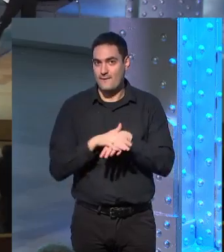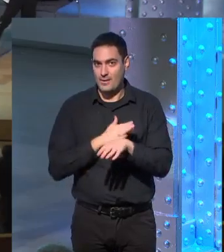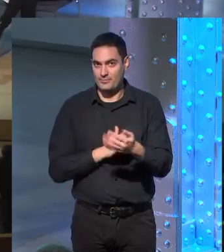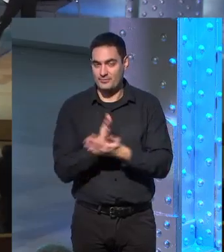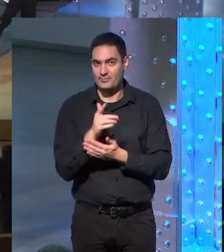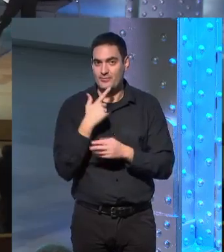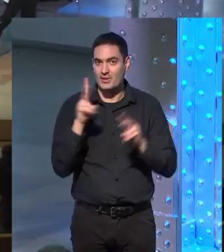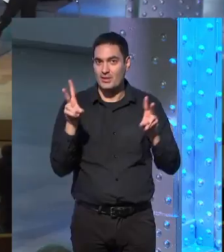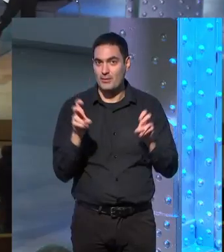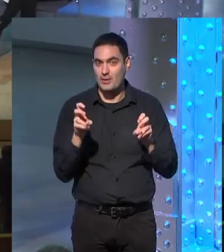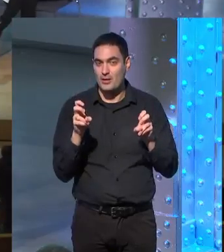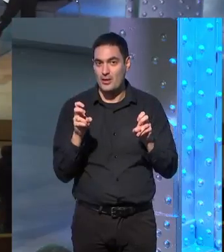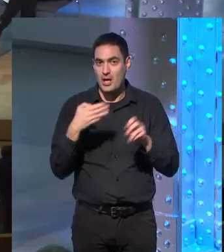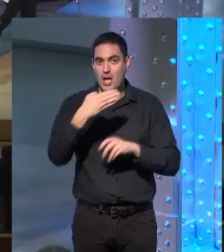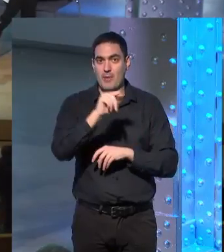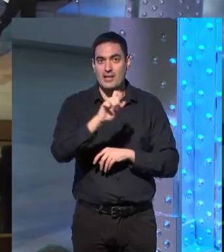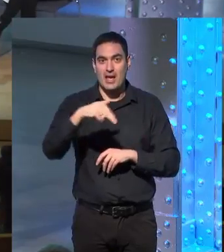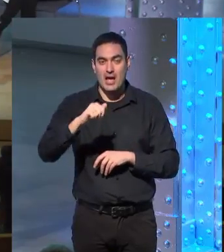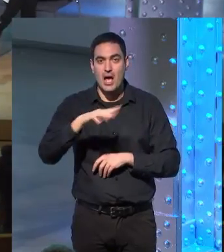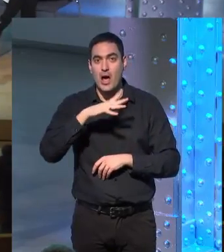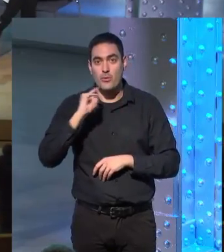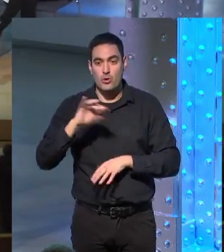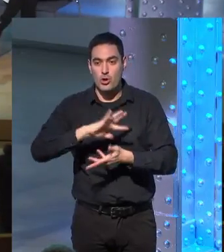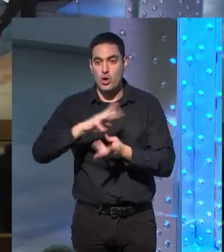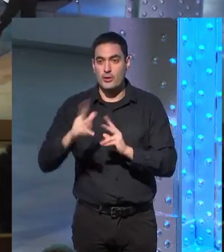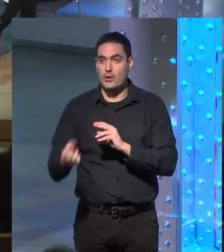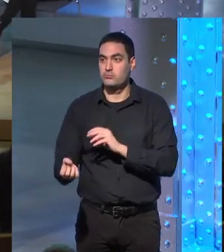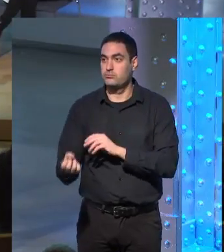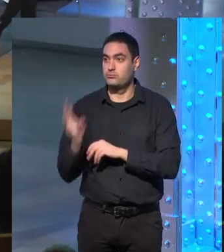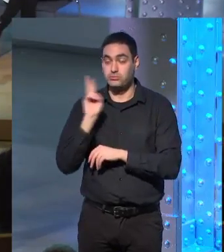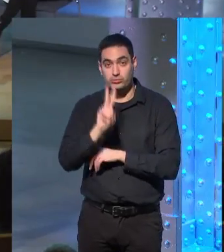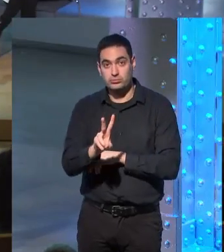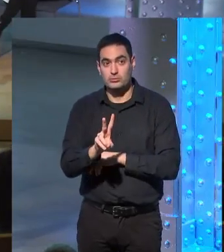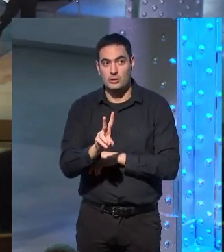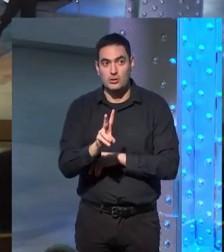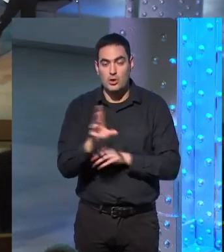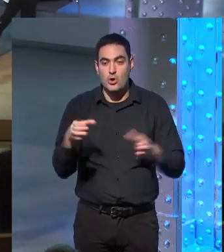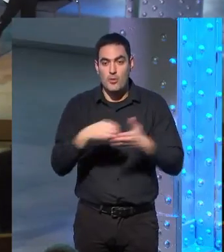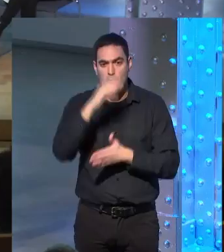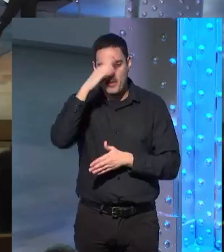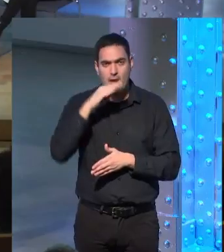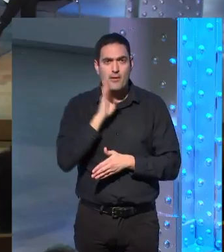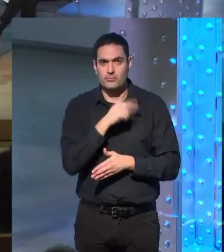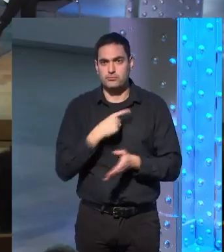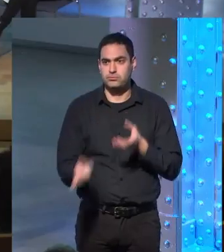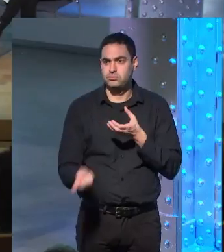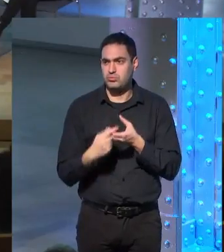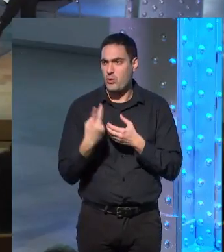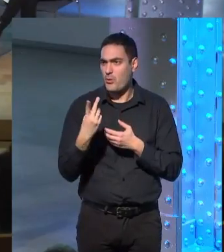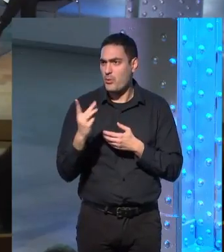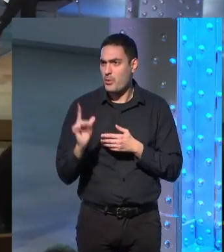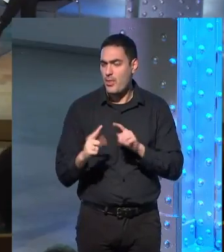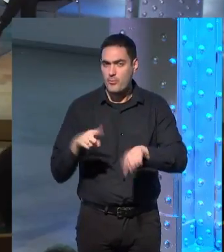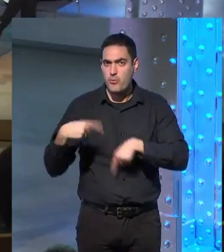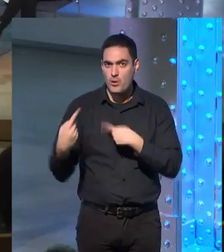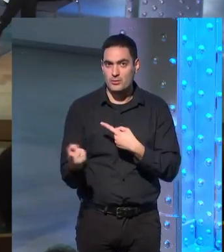raíz de lo de la ballena azul, me acuerdo cuando salió la noticia, me tocaba estar con un grupo de padres pues 2 días después.